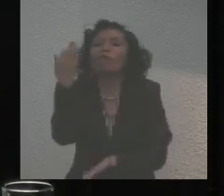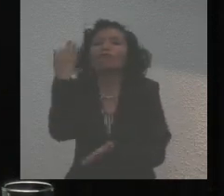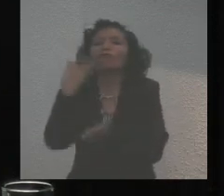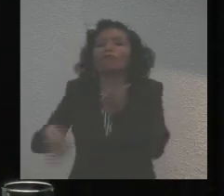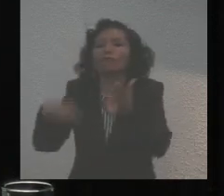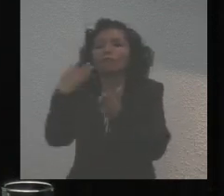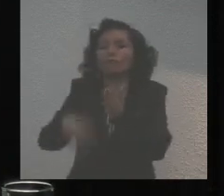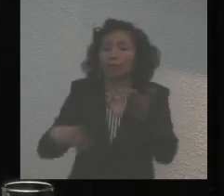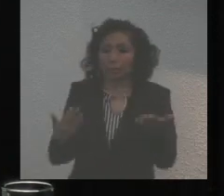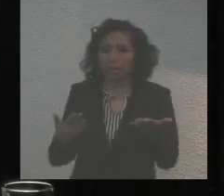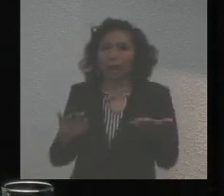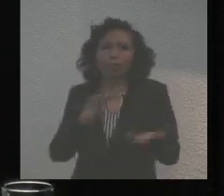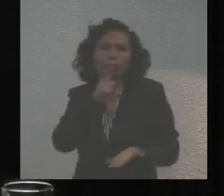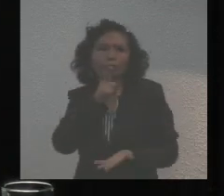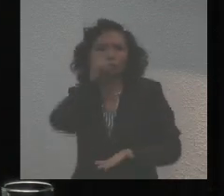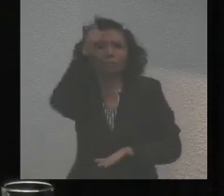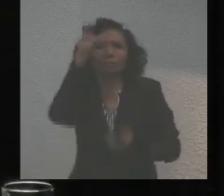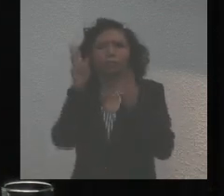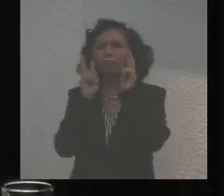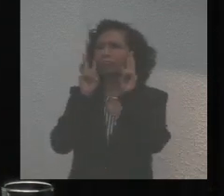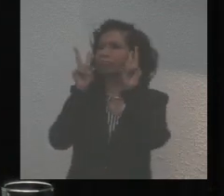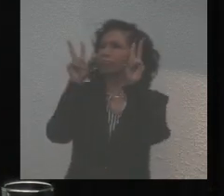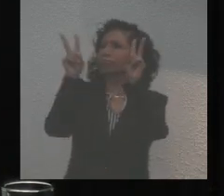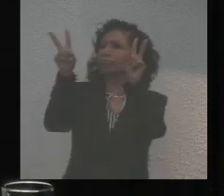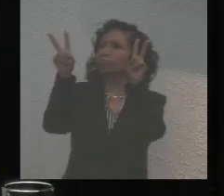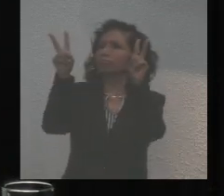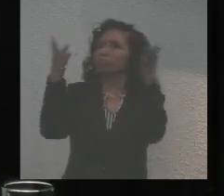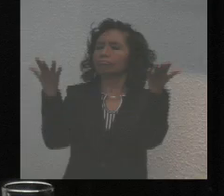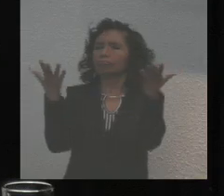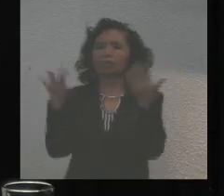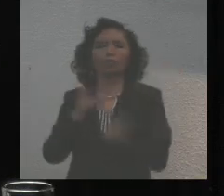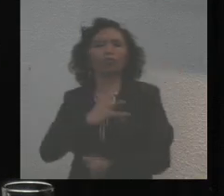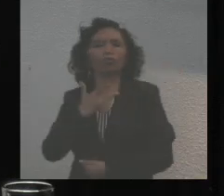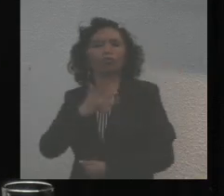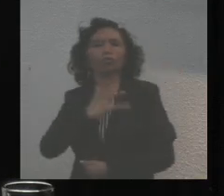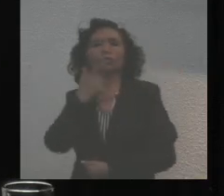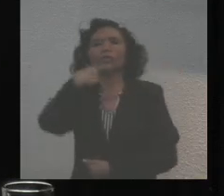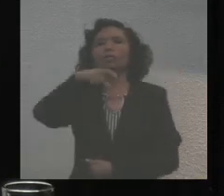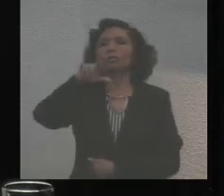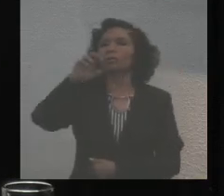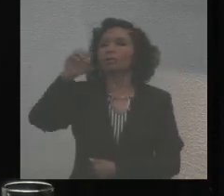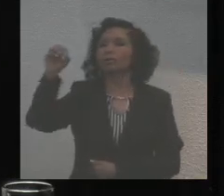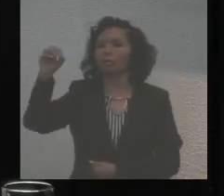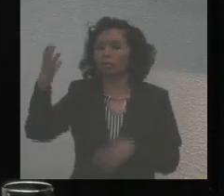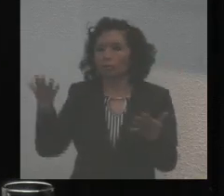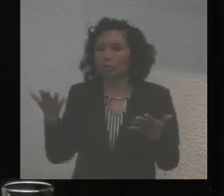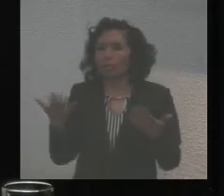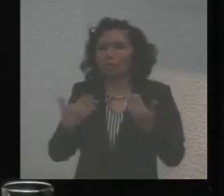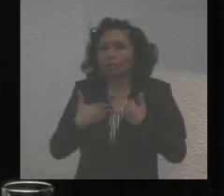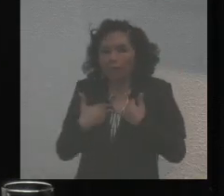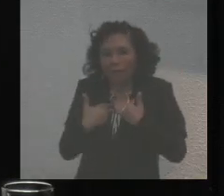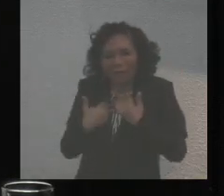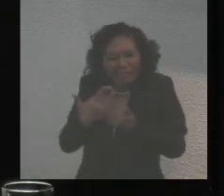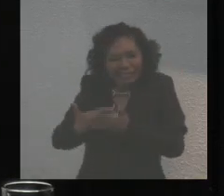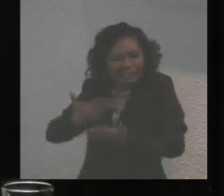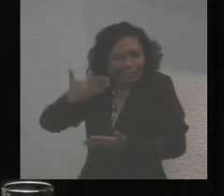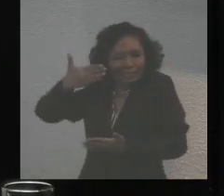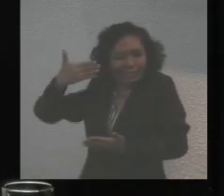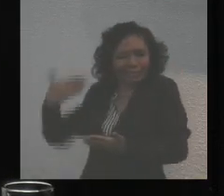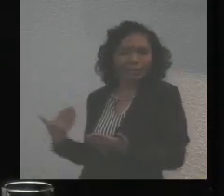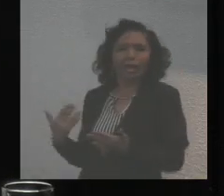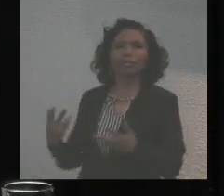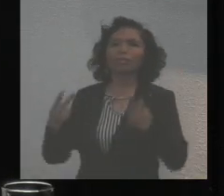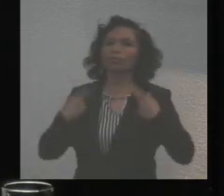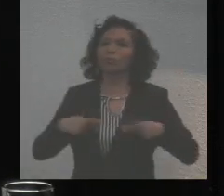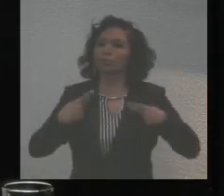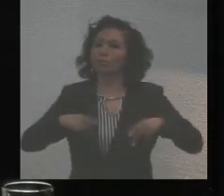recorrer. Un espíritu visionario para aunar un sentimiento quintanarroense que uniera a nuestras raíces con las personas